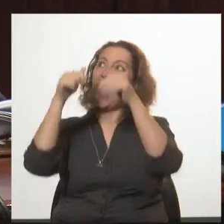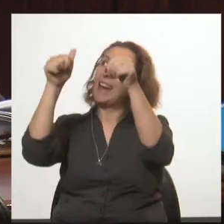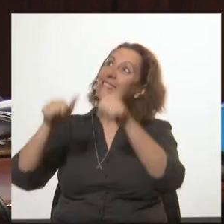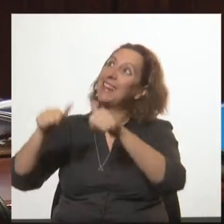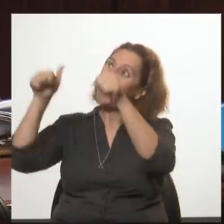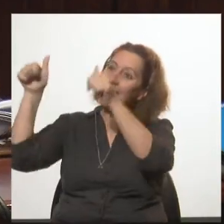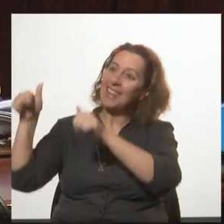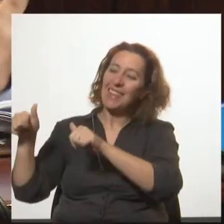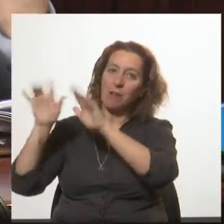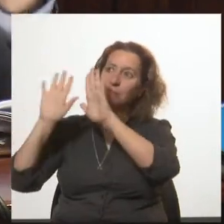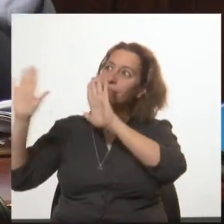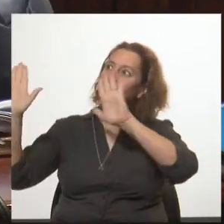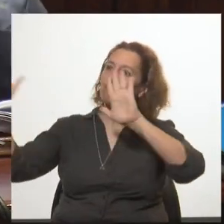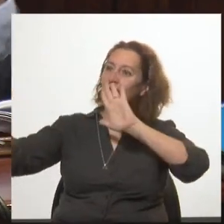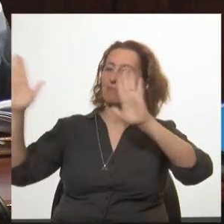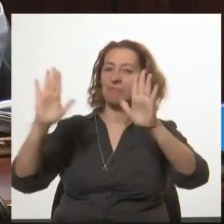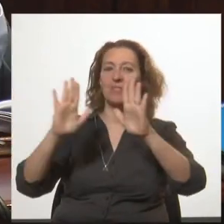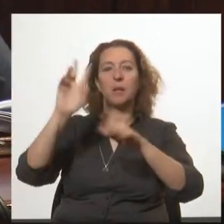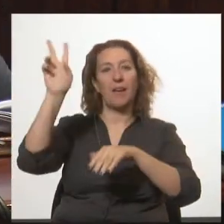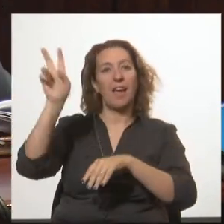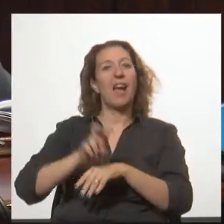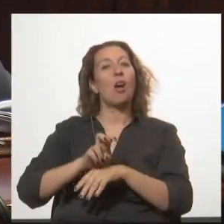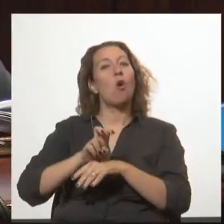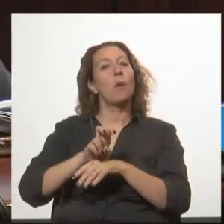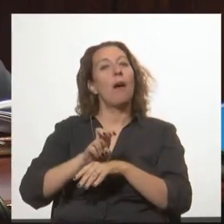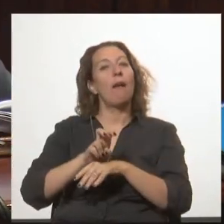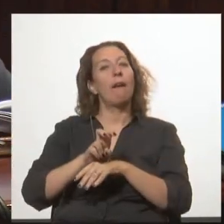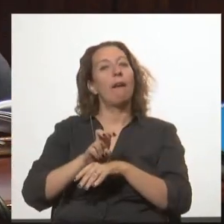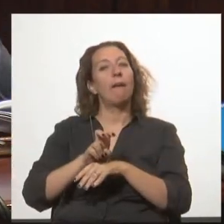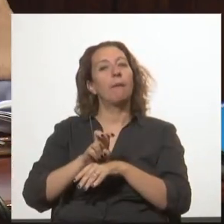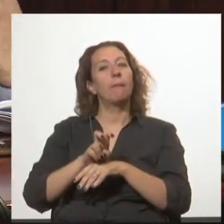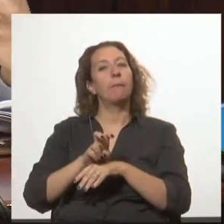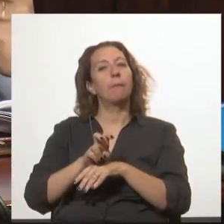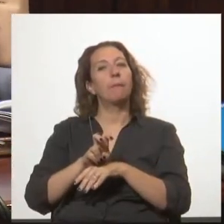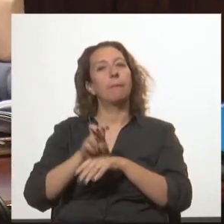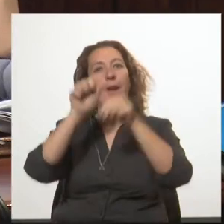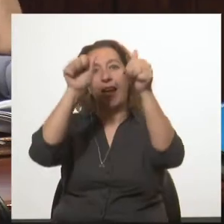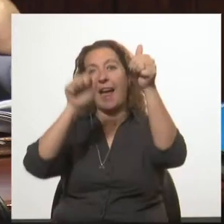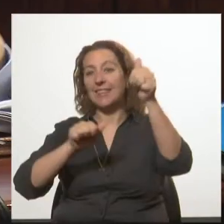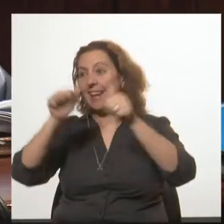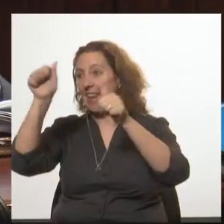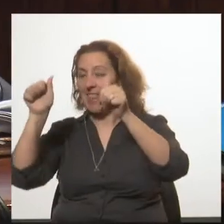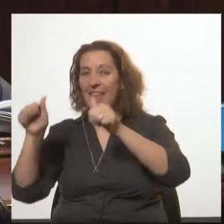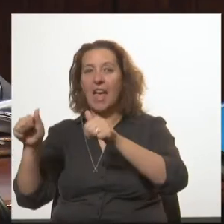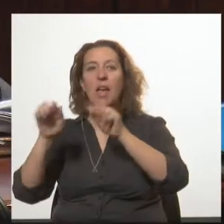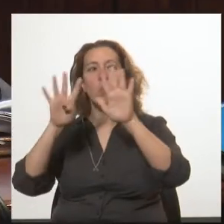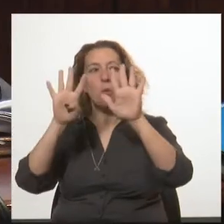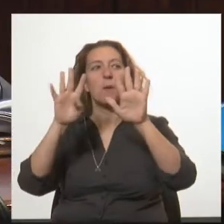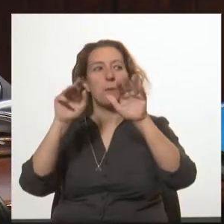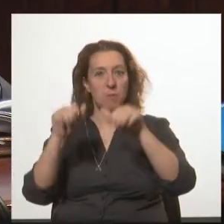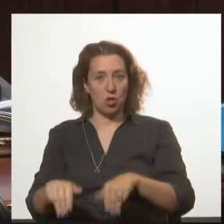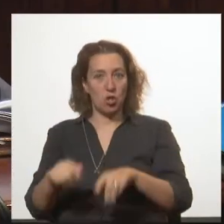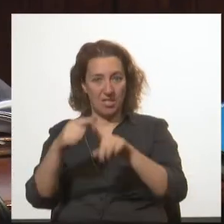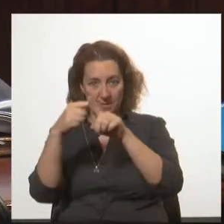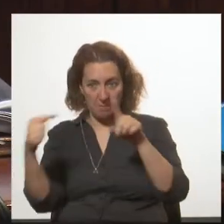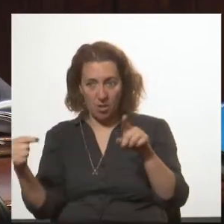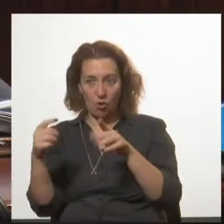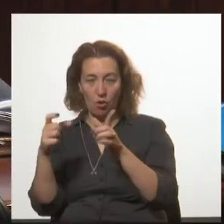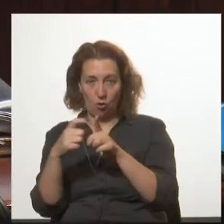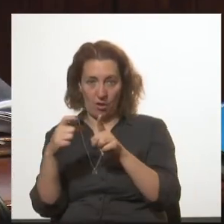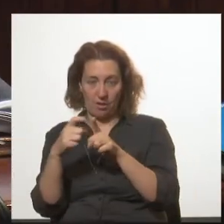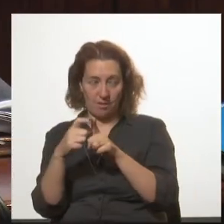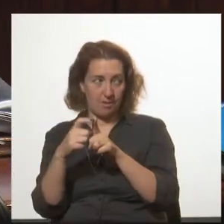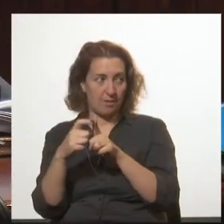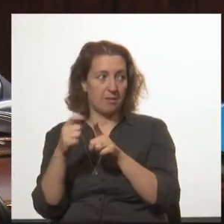sponsoreo o sea le iba a ingresar por cartelería y sponsor y 29 millones y medio dólares a la luz de